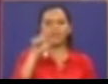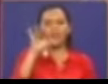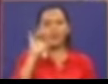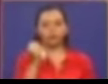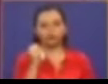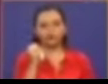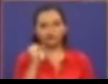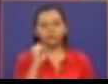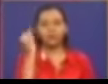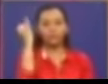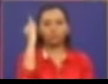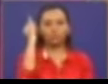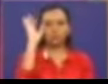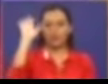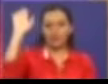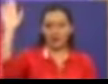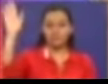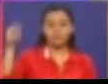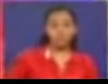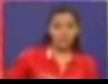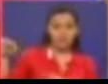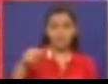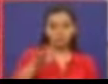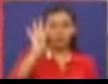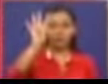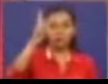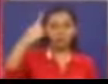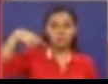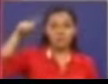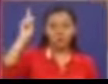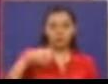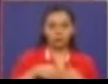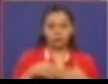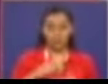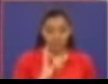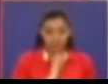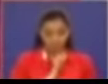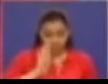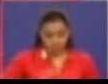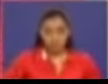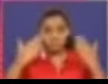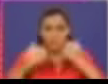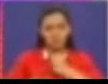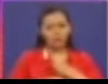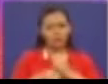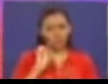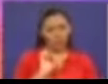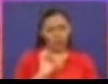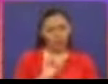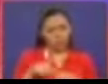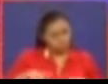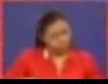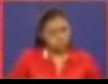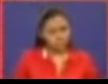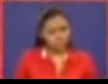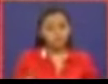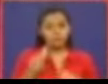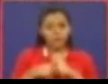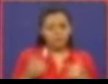que significa una inversión de más de 4 millones de dólares. Pero los técnicos son ecuatorianos y se están haciendo cosas magníficas. No sé si